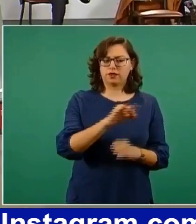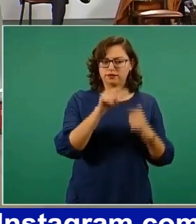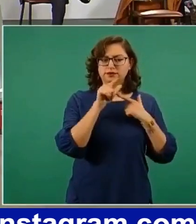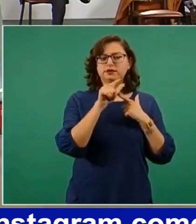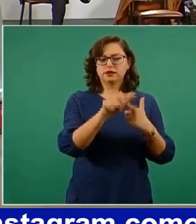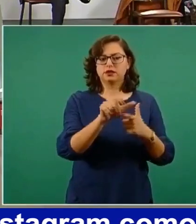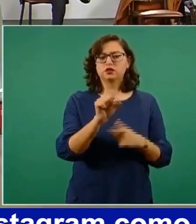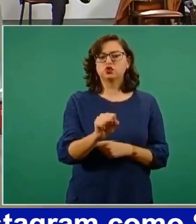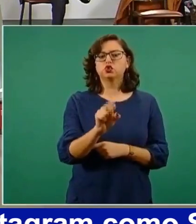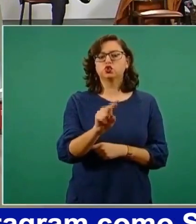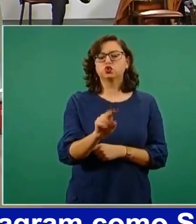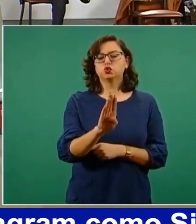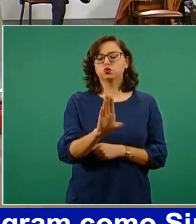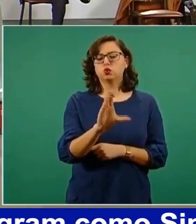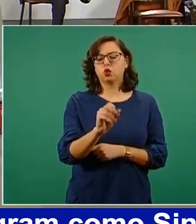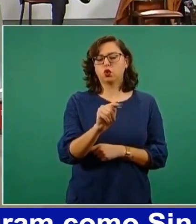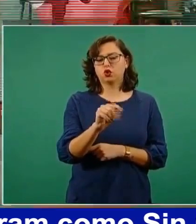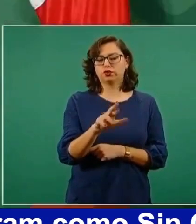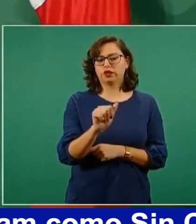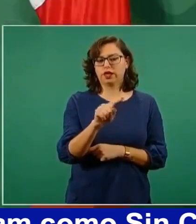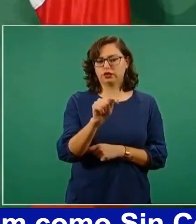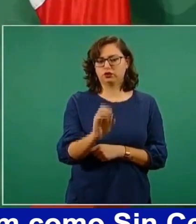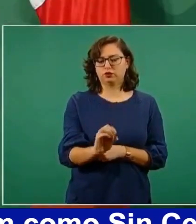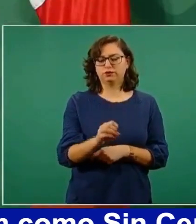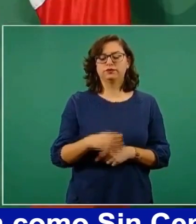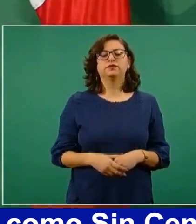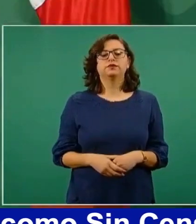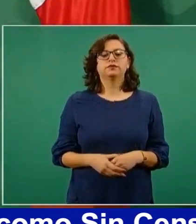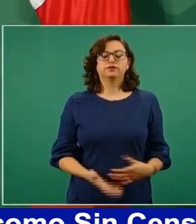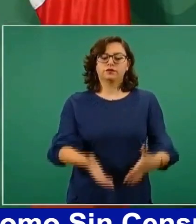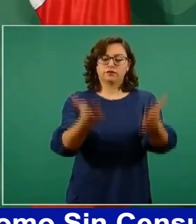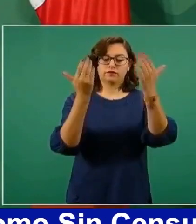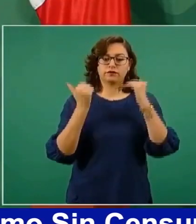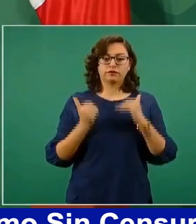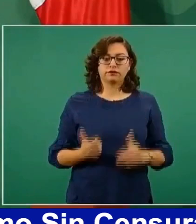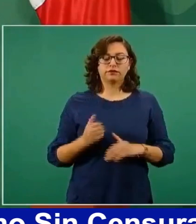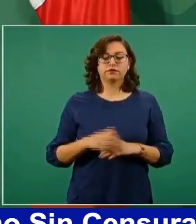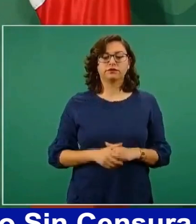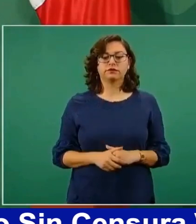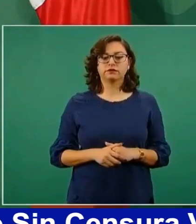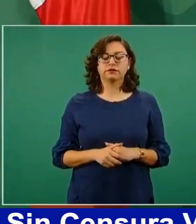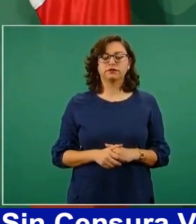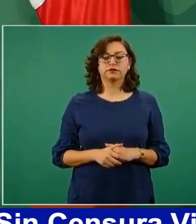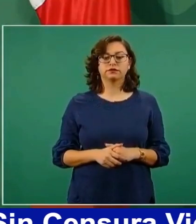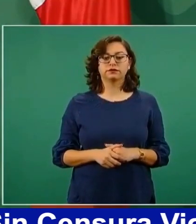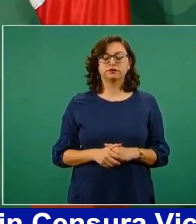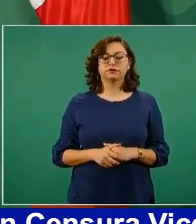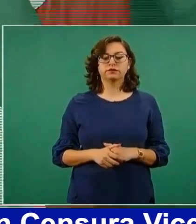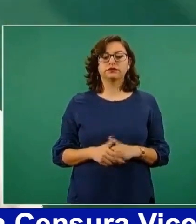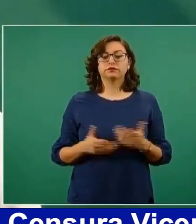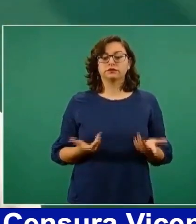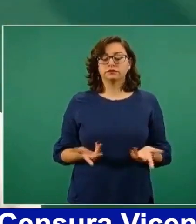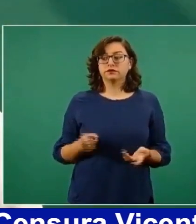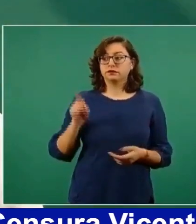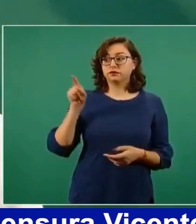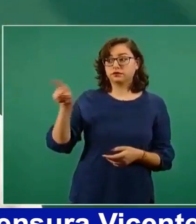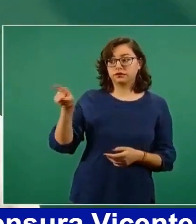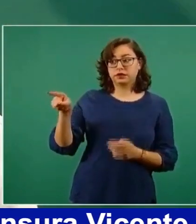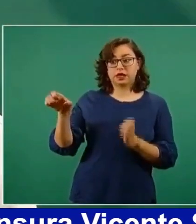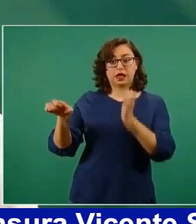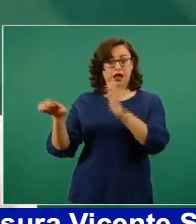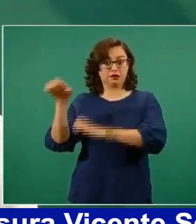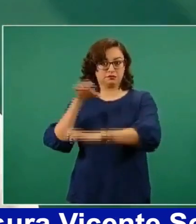pudieran ubicar incumplimientos, se perderá el derecho de estar en este registro de empresas de